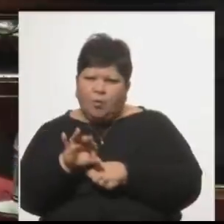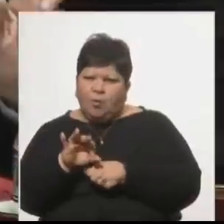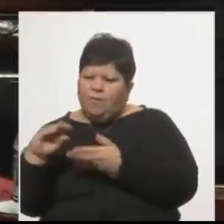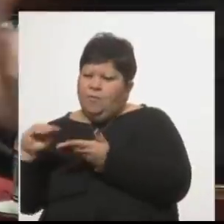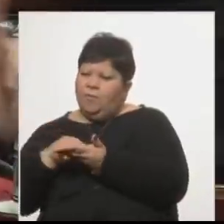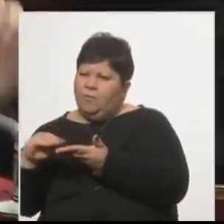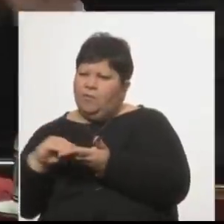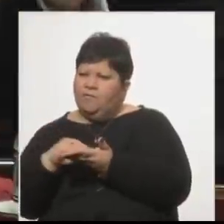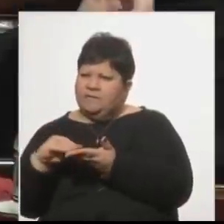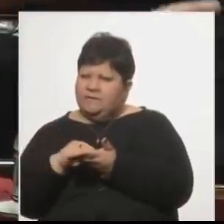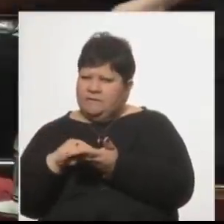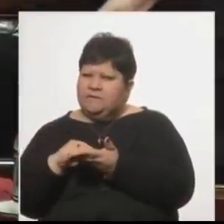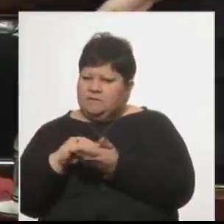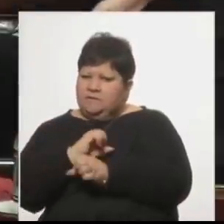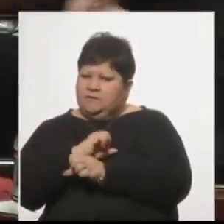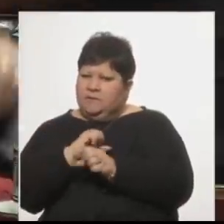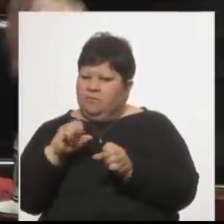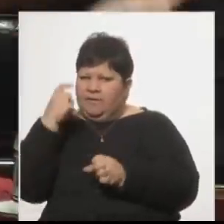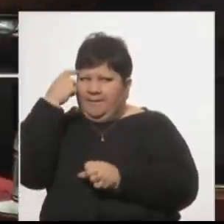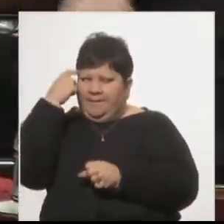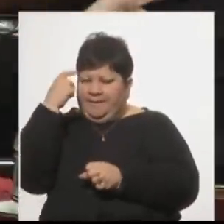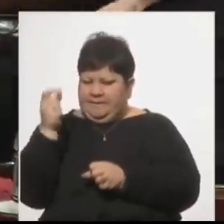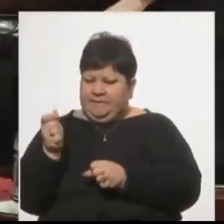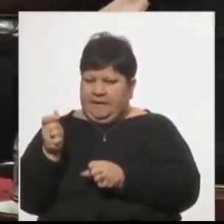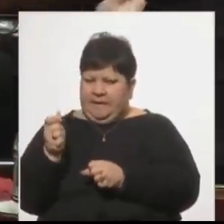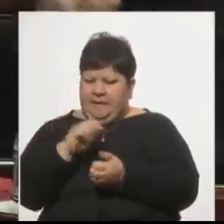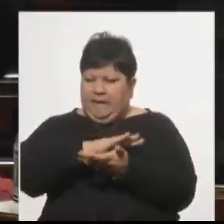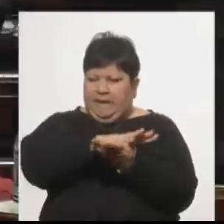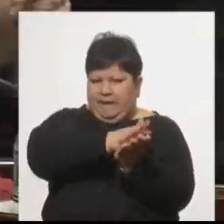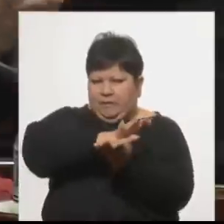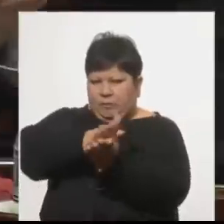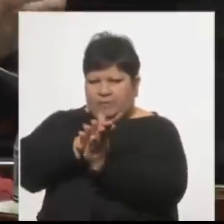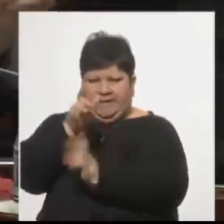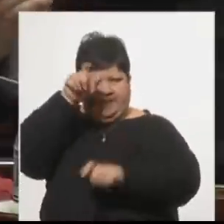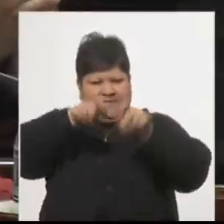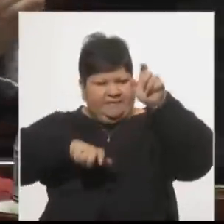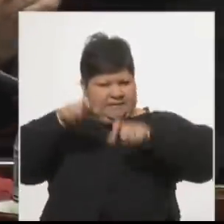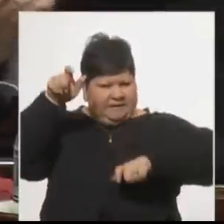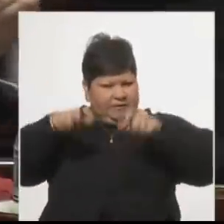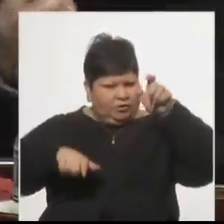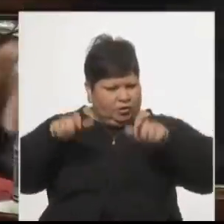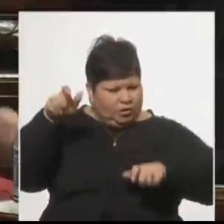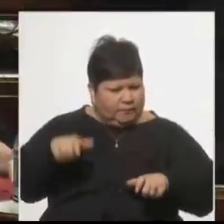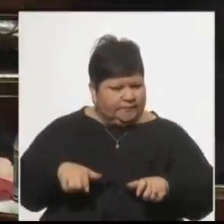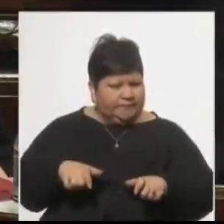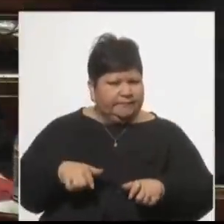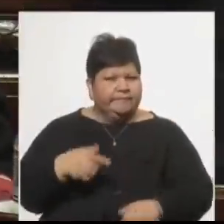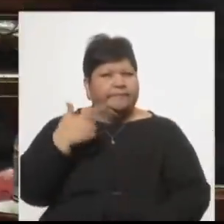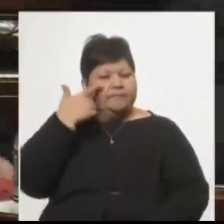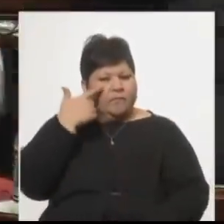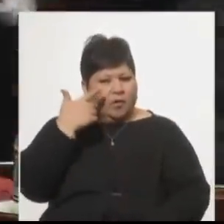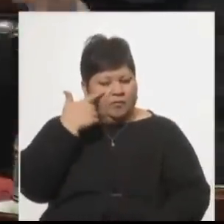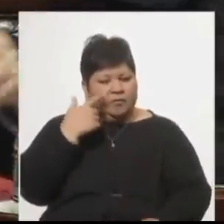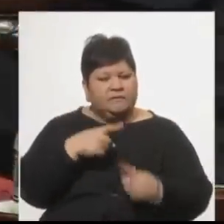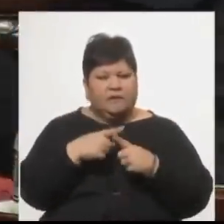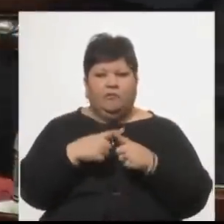imaginar la destrucción de una civilización. Y nuestro siglo XX lo probó. Así ocurrió. Y